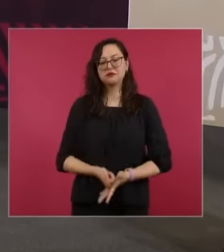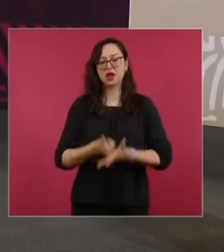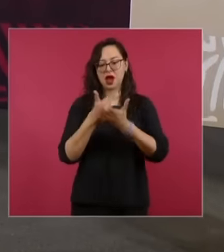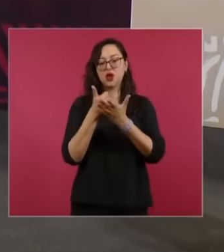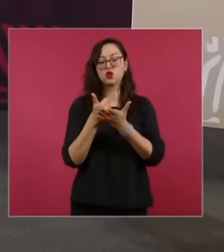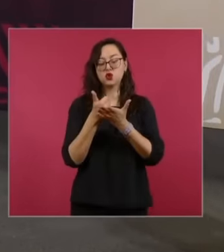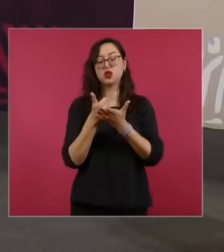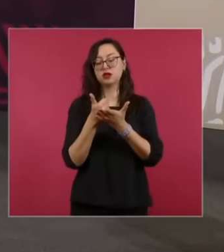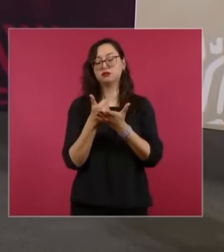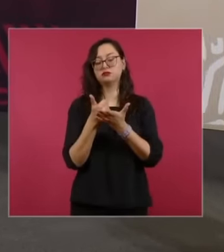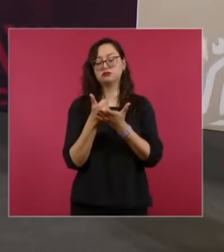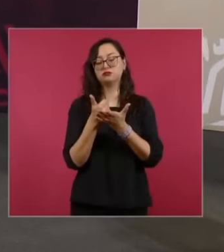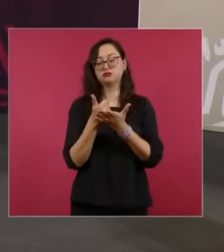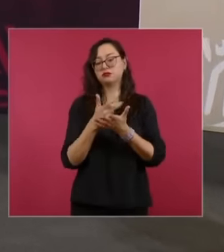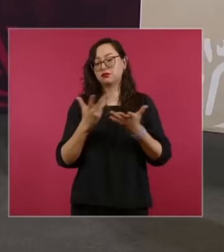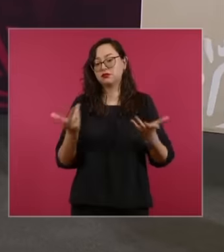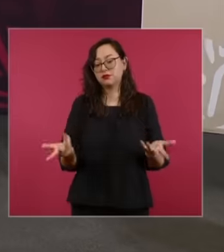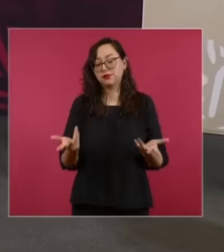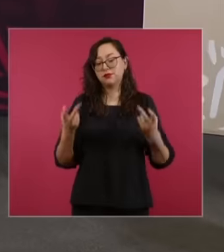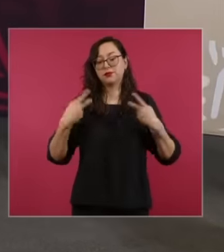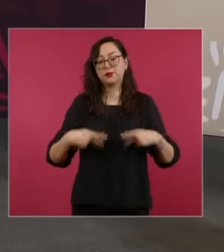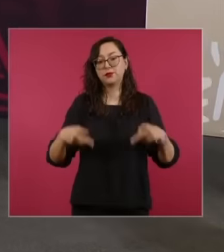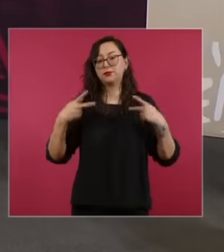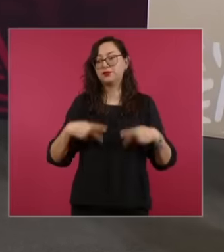a que la gente